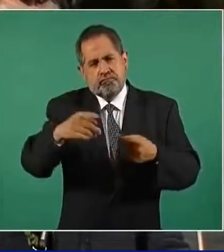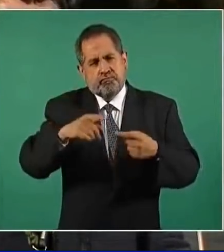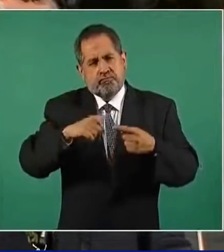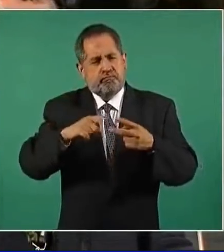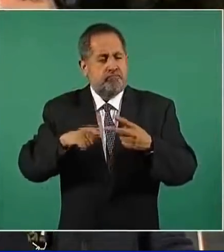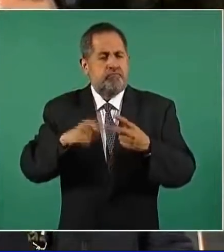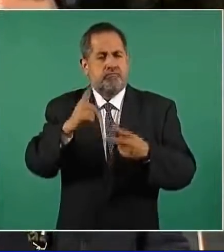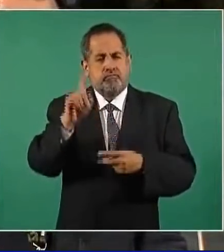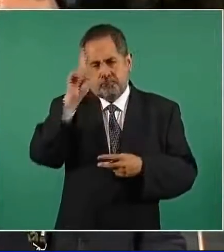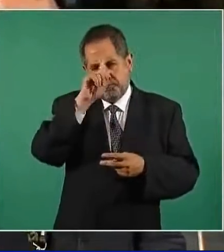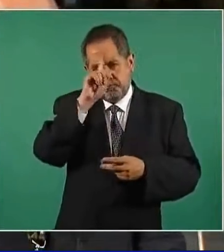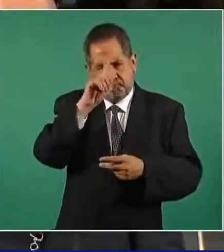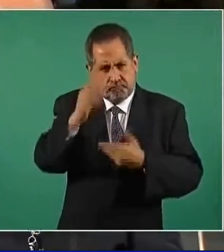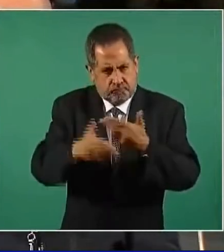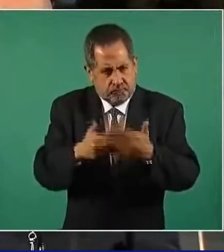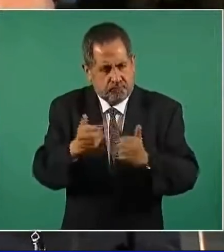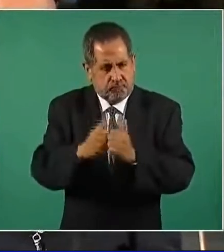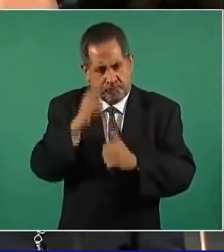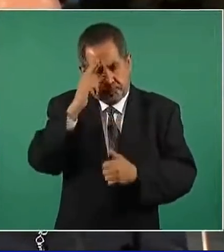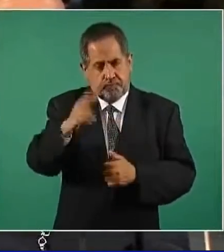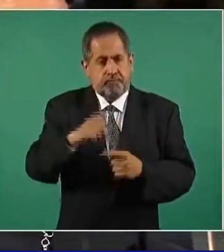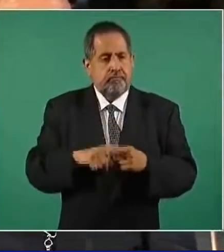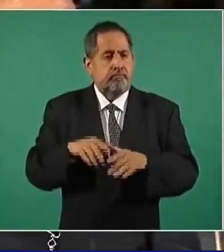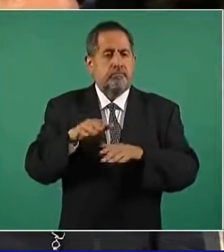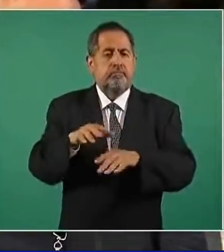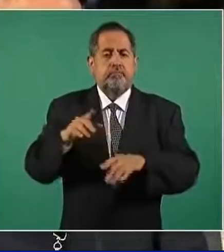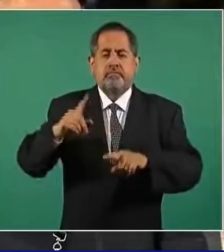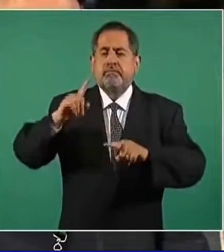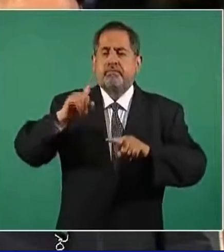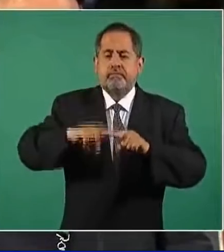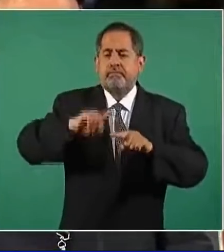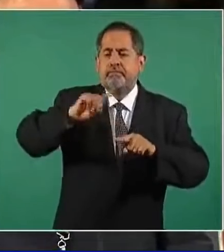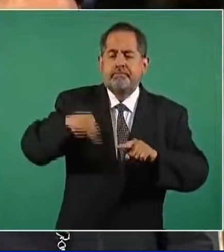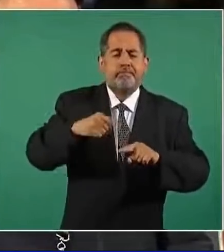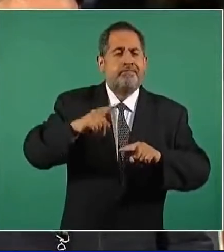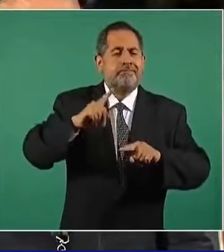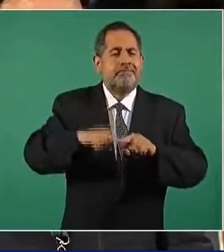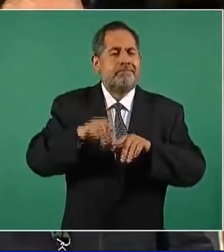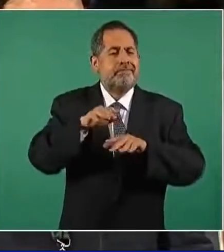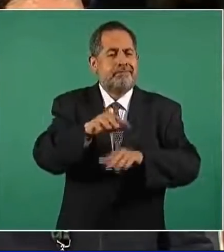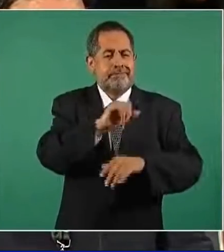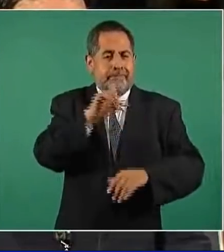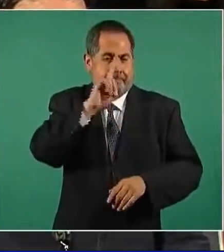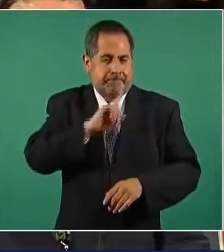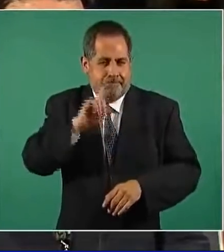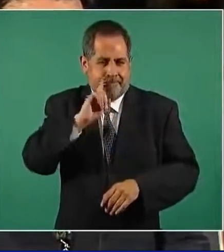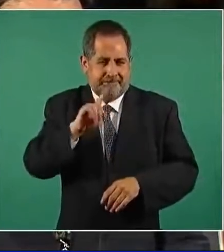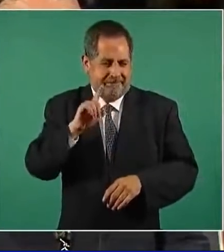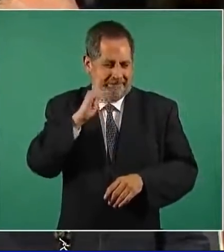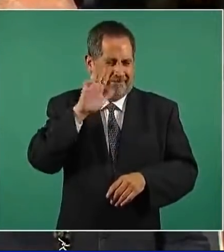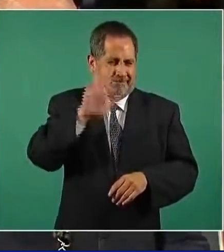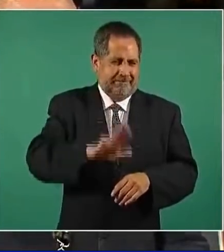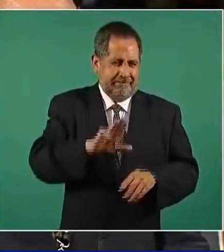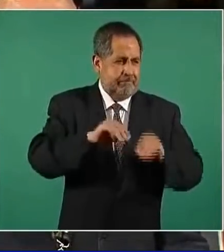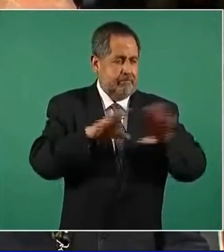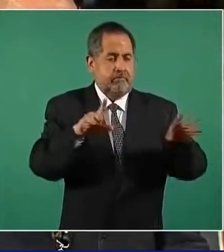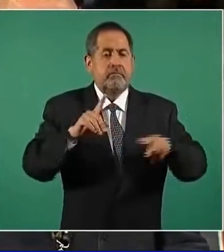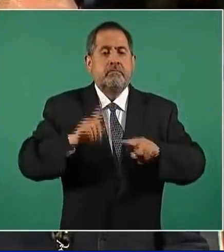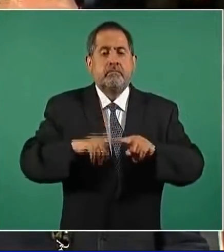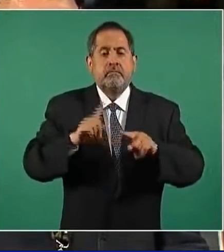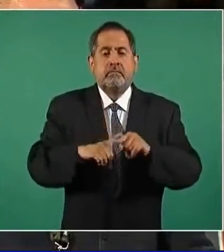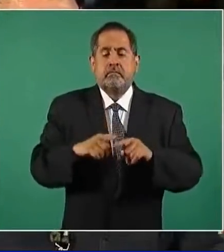sugerencia con todo respeto es que en él tienen quien él es quién es quién en las mentiras de la semana puedan participar